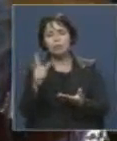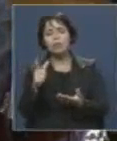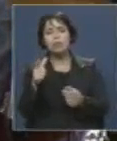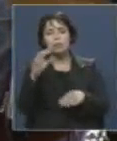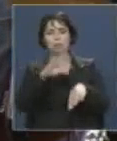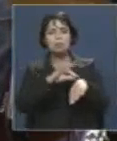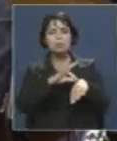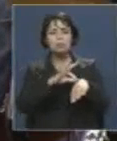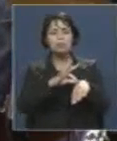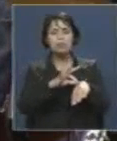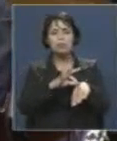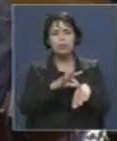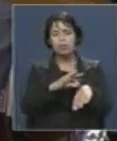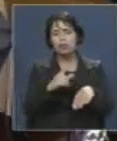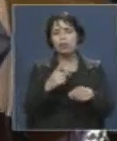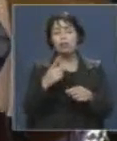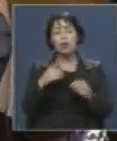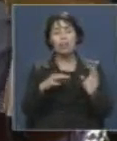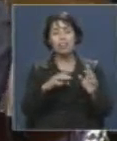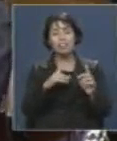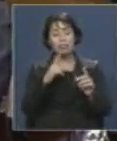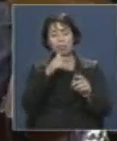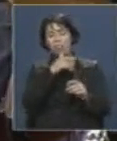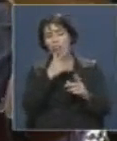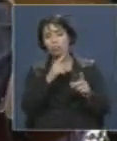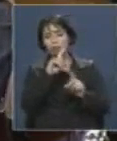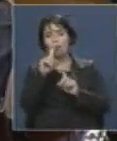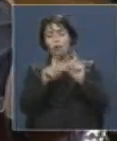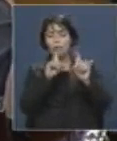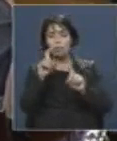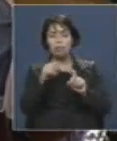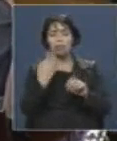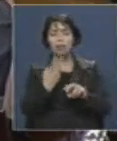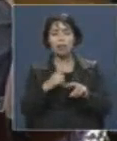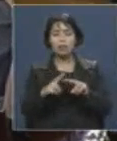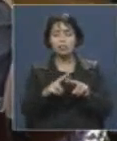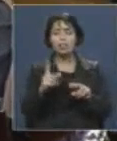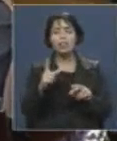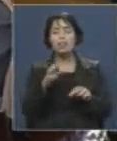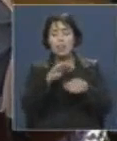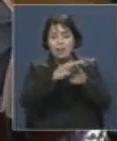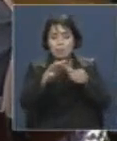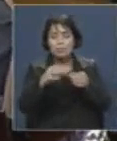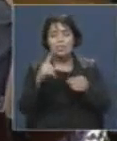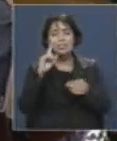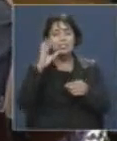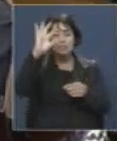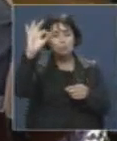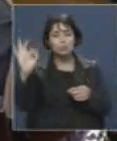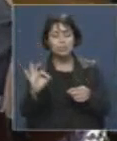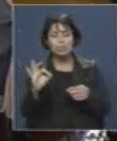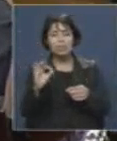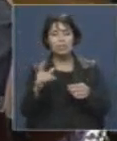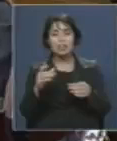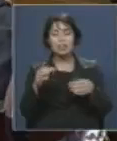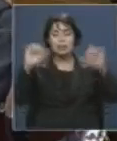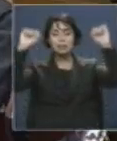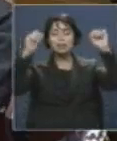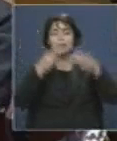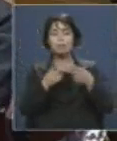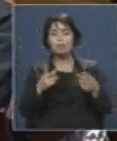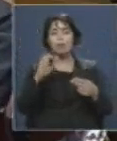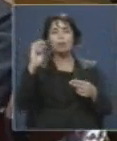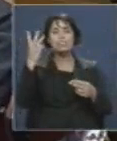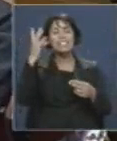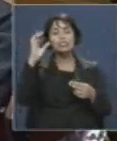con esta actitud cuestionadora de parte de los facultativos, se da en una provincia que concentra, según las cifras del Ministerio Público, cerca de 1/3